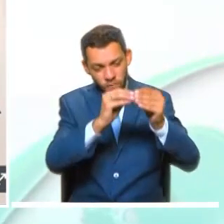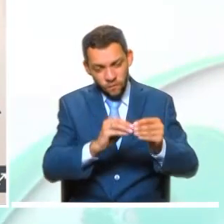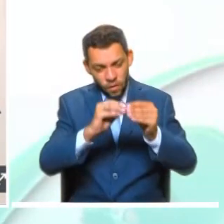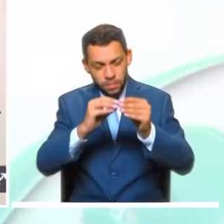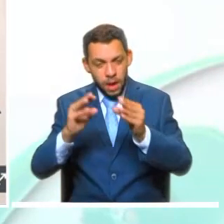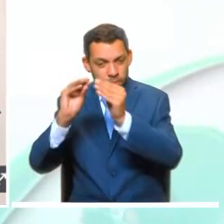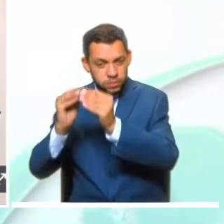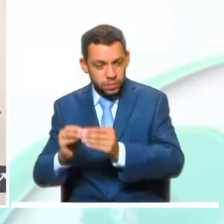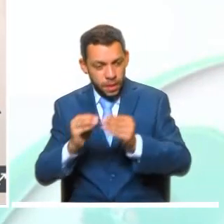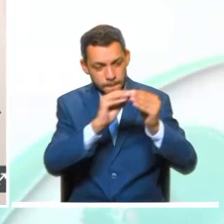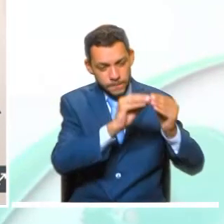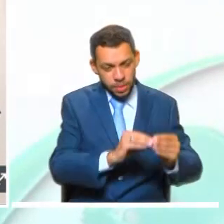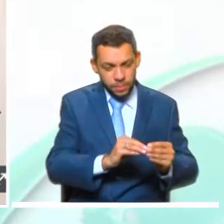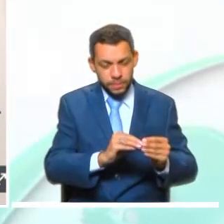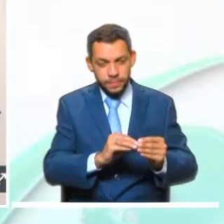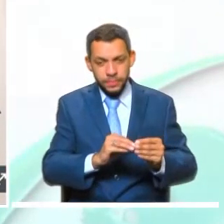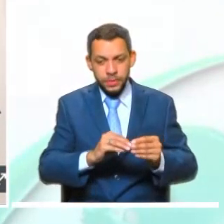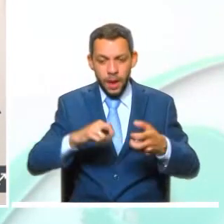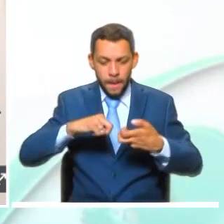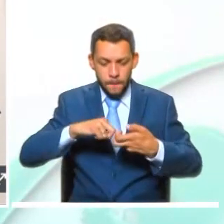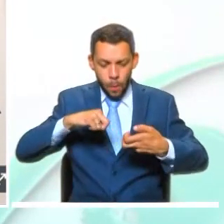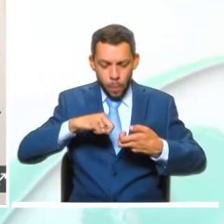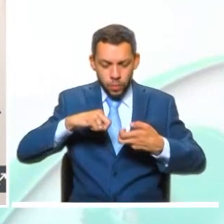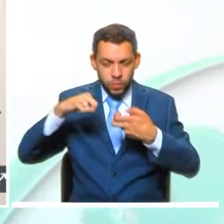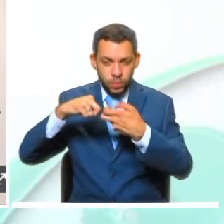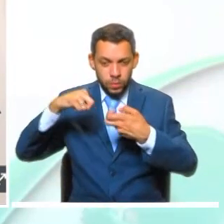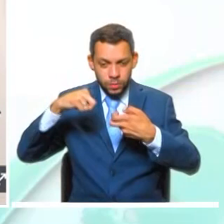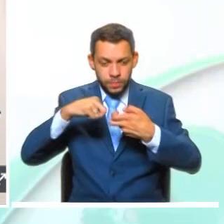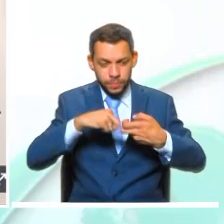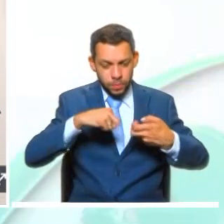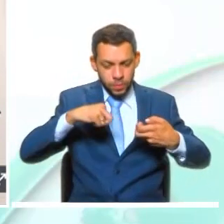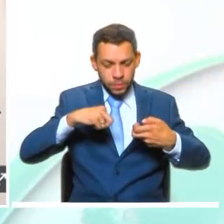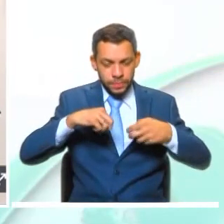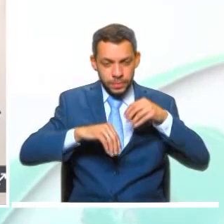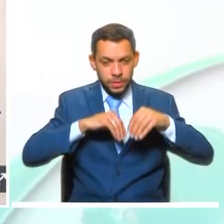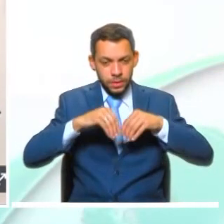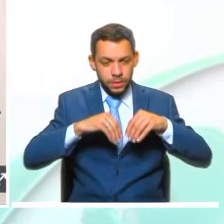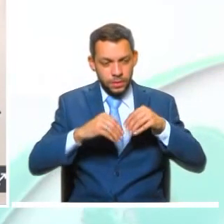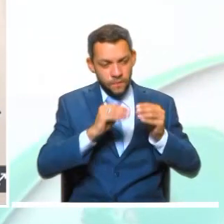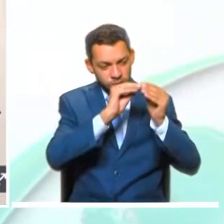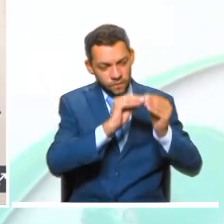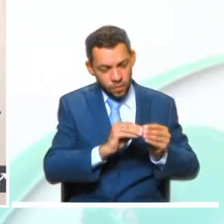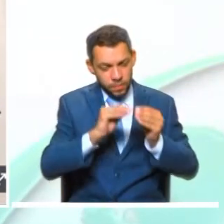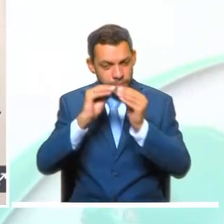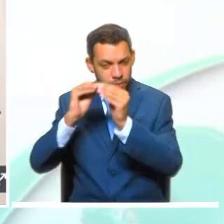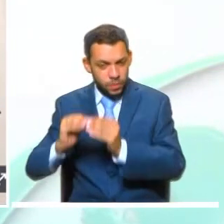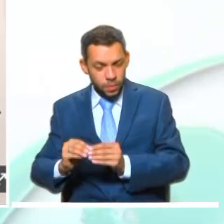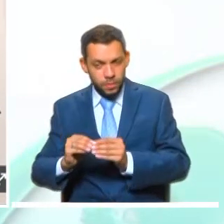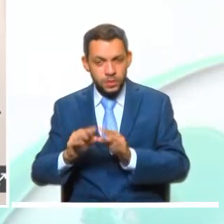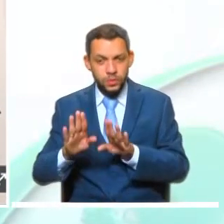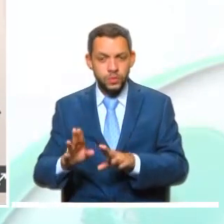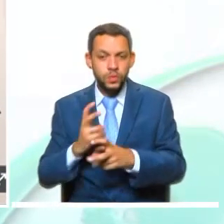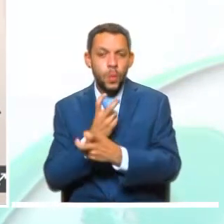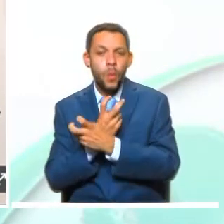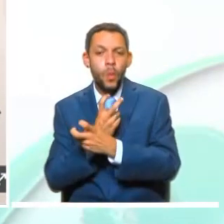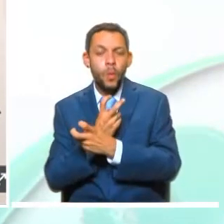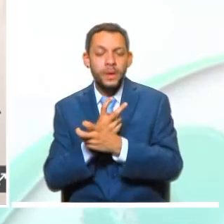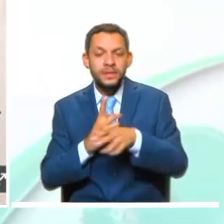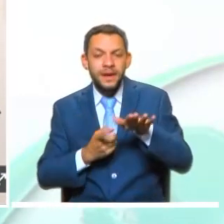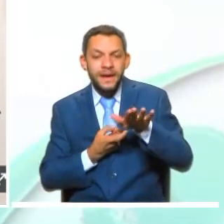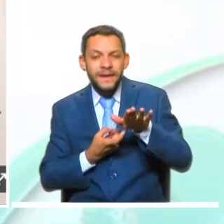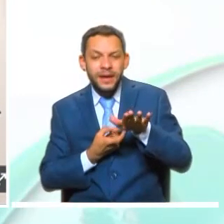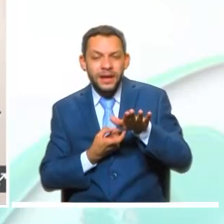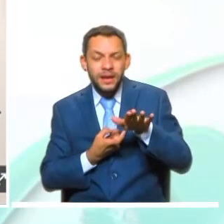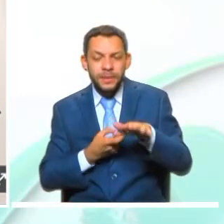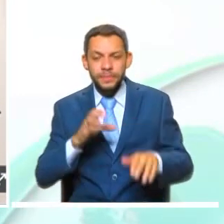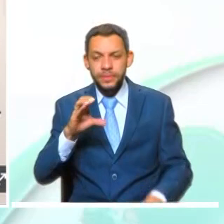ayudarle la contextura la composición anatómica al hueso que se llama calcáneo y a los huesitos